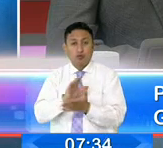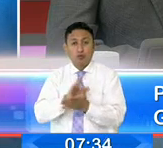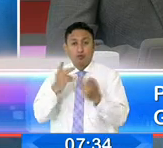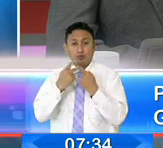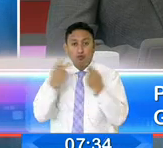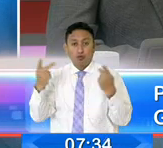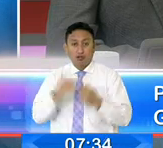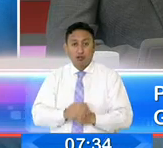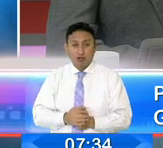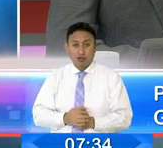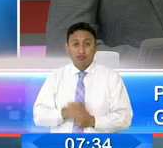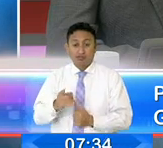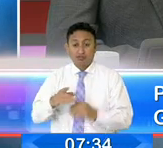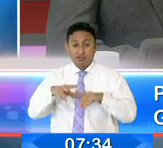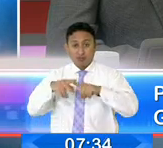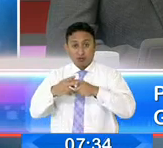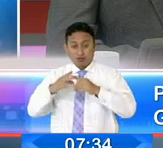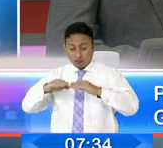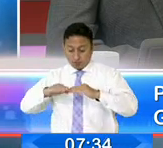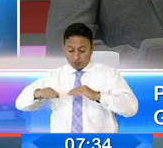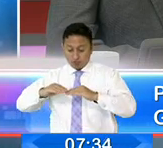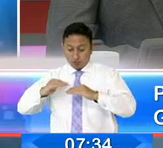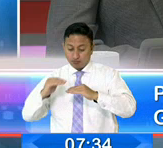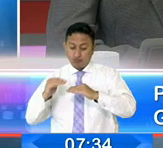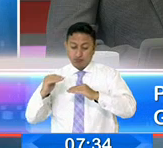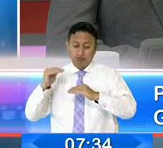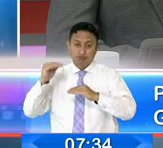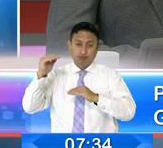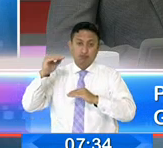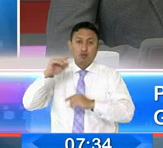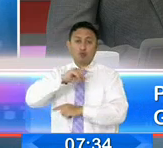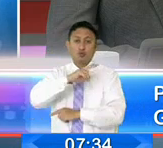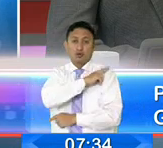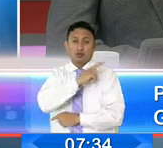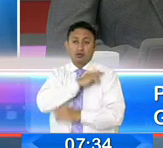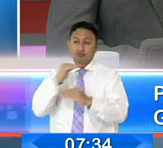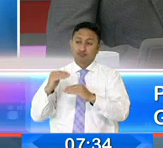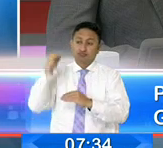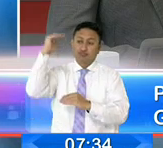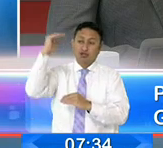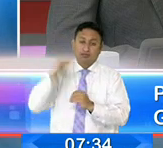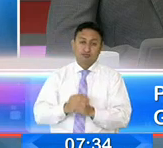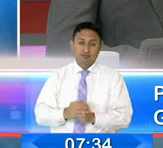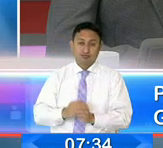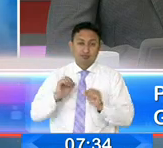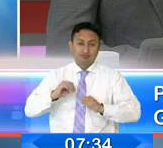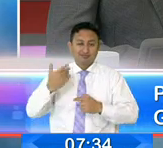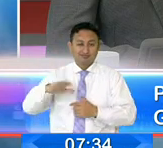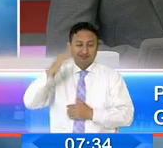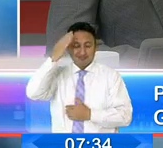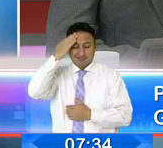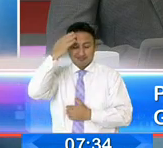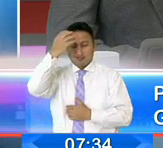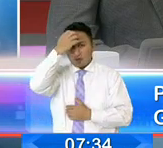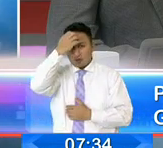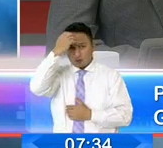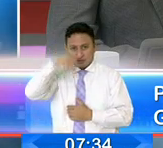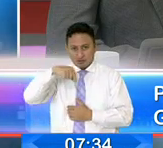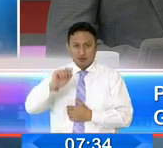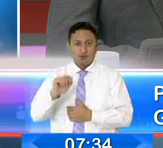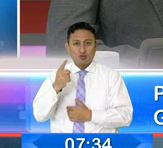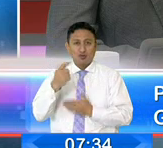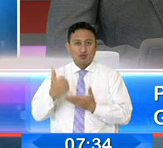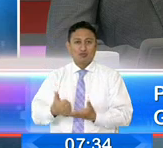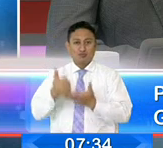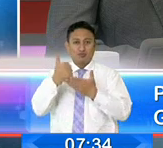pública desde el nivel inicial hasta, por supuesto, la universidad, porque estamos convencidos que la educación es la única